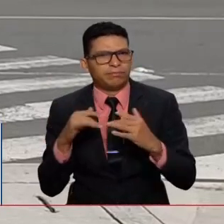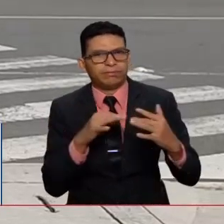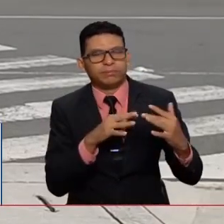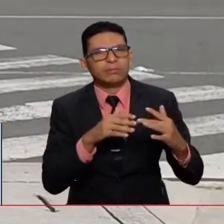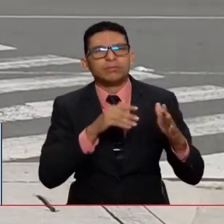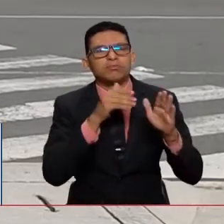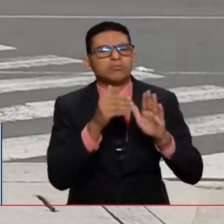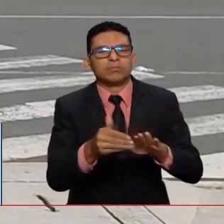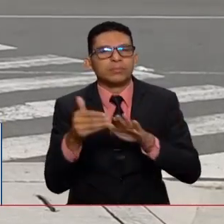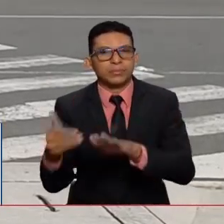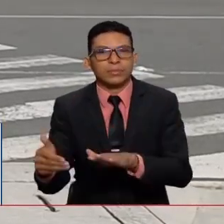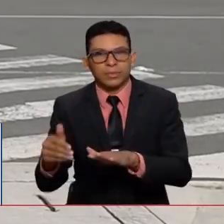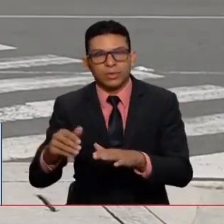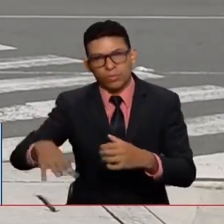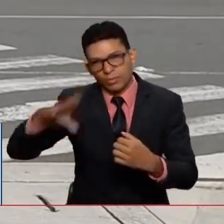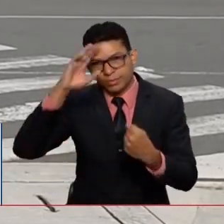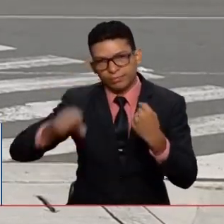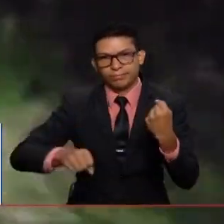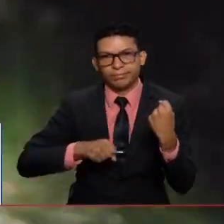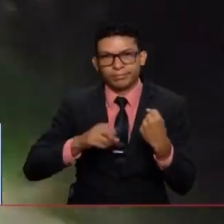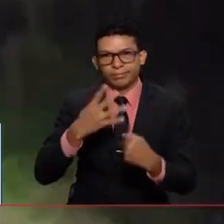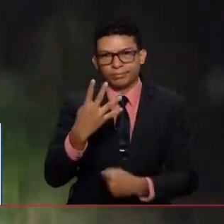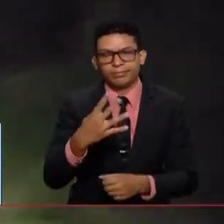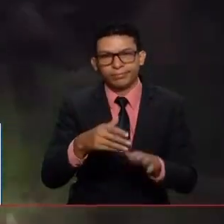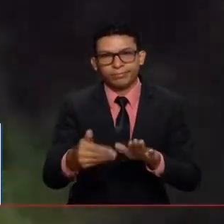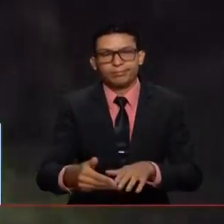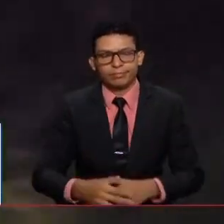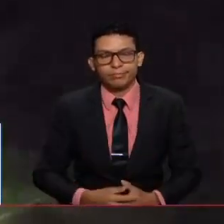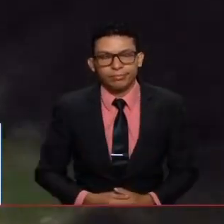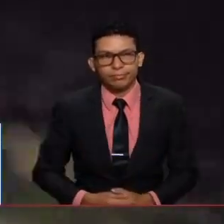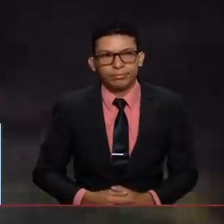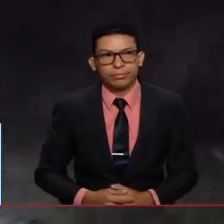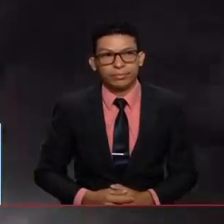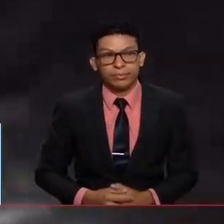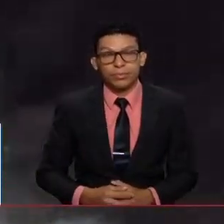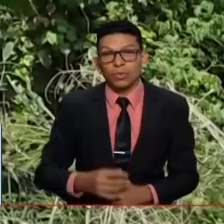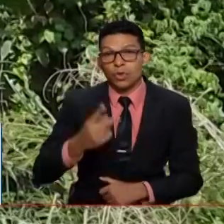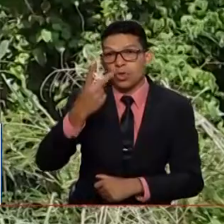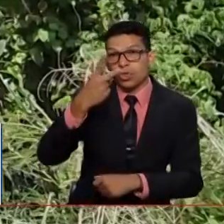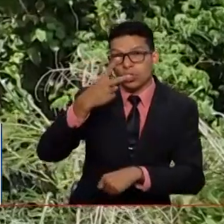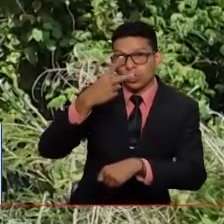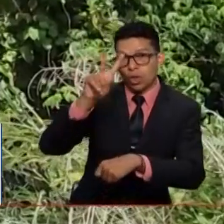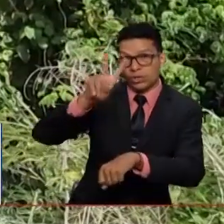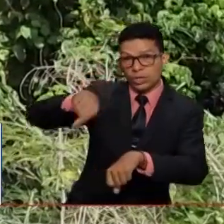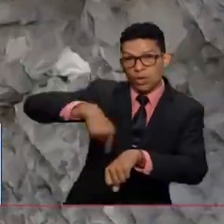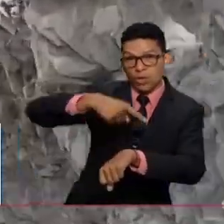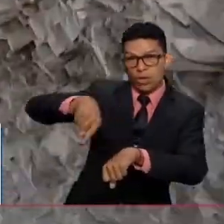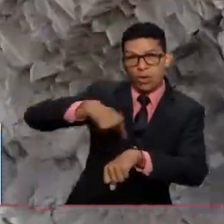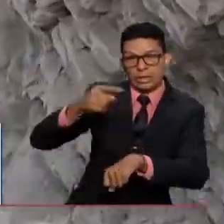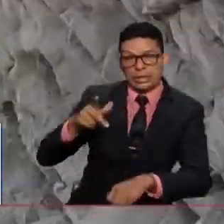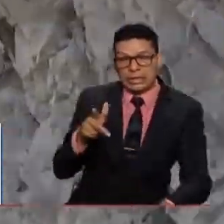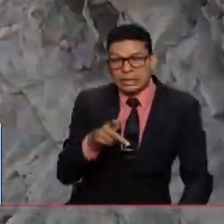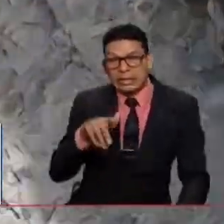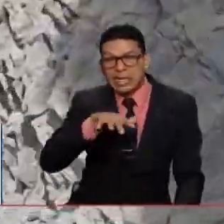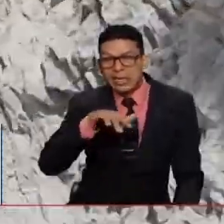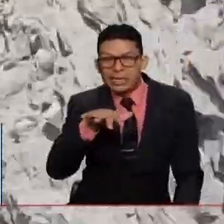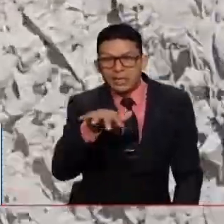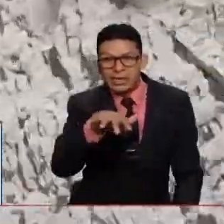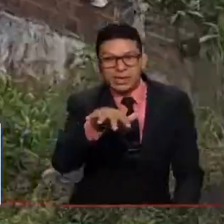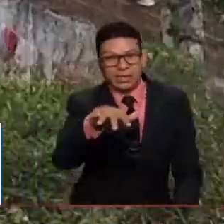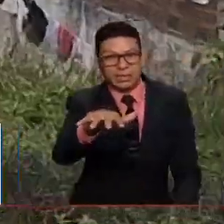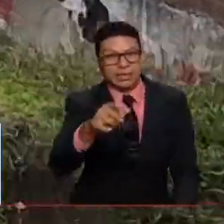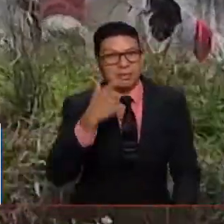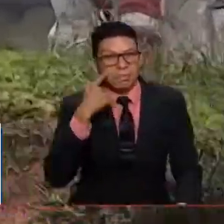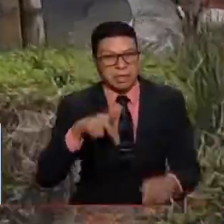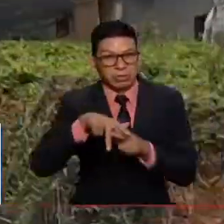como saldo 4 militares muertos. Después de más de 12 horas de recorrido por una carretera destapada que más bien parece una